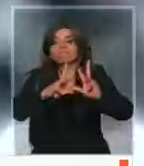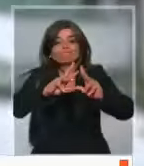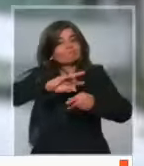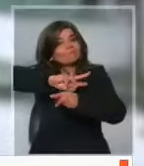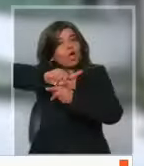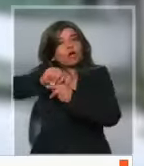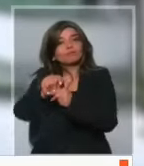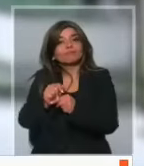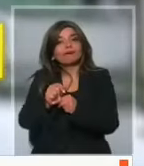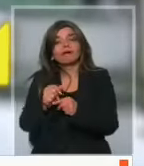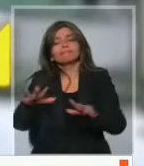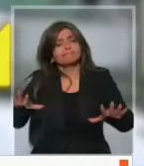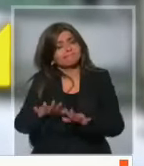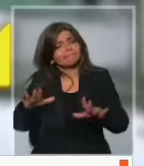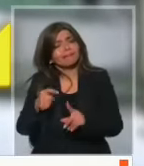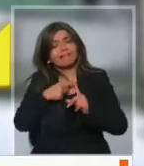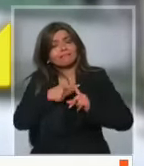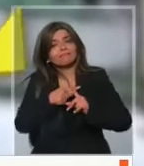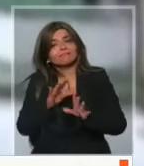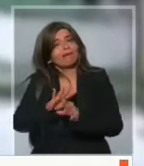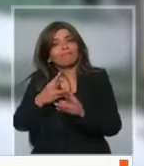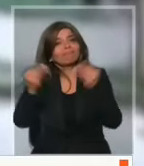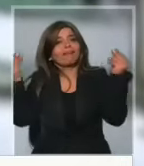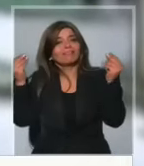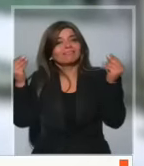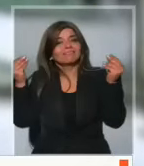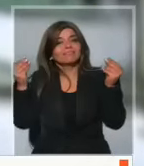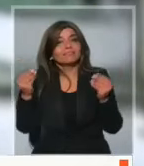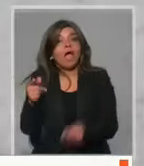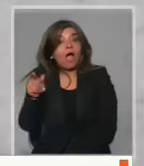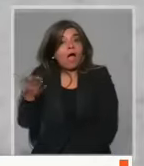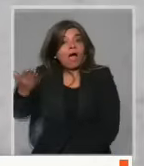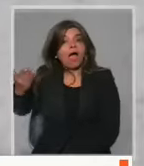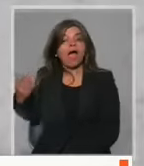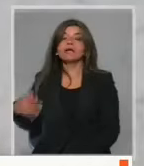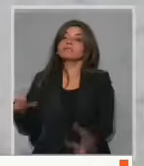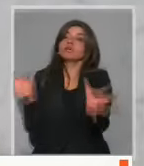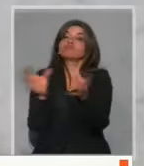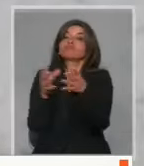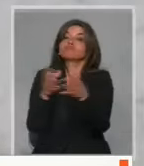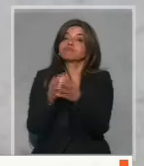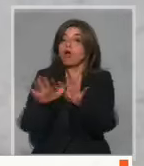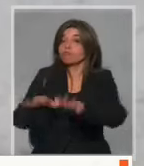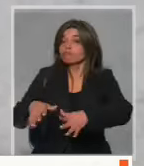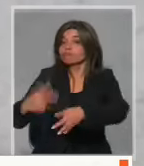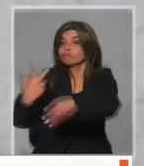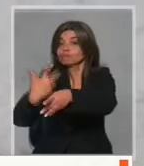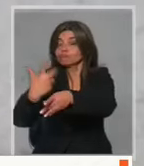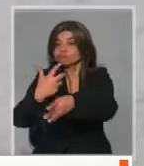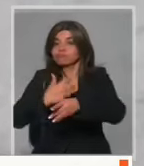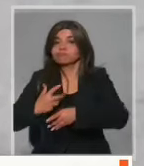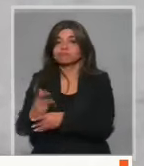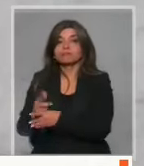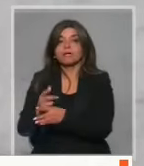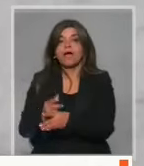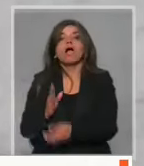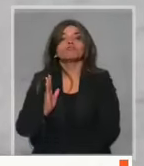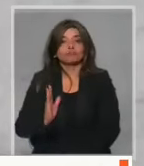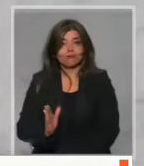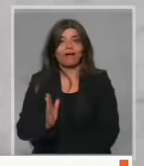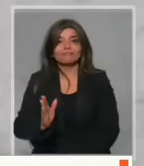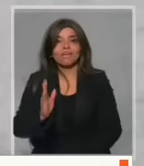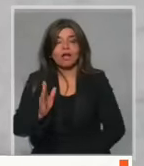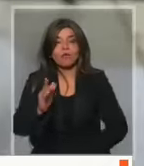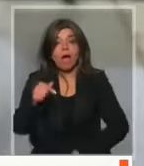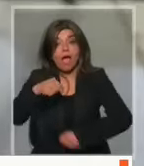años obtener. Aunque hace un tiempo se detuvo a una banda que cometía turbazos en la zona occidente, estos continúan y solo